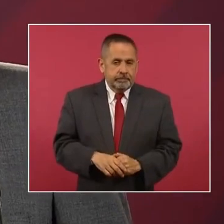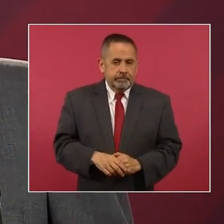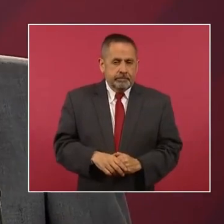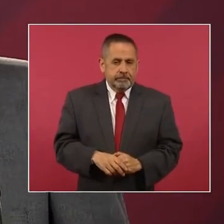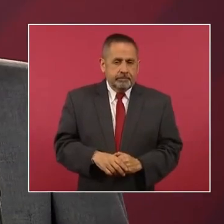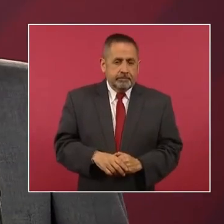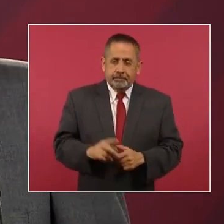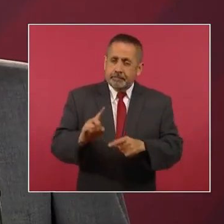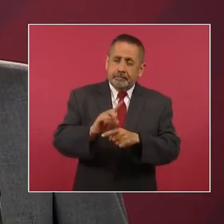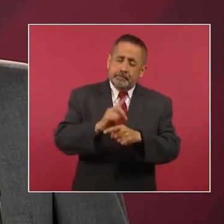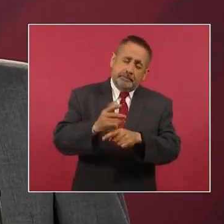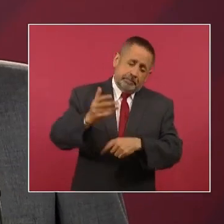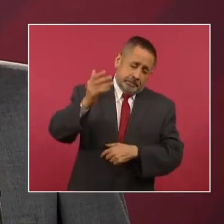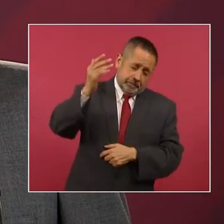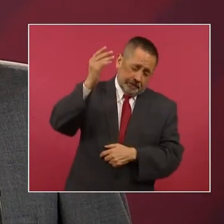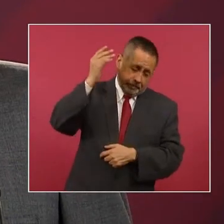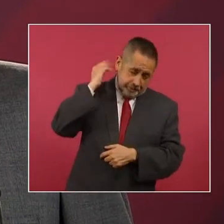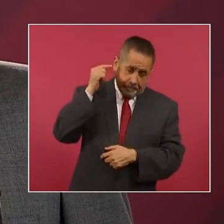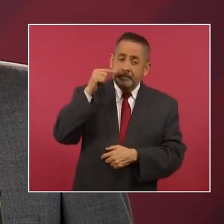desde entonces,